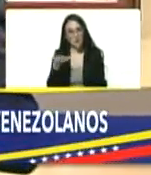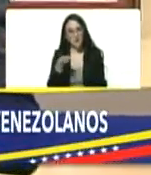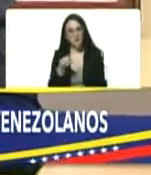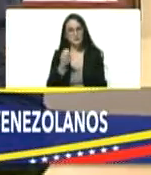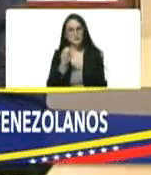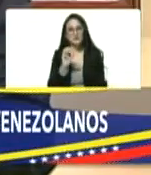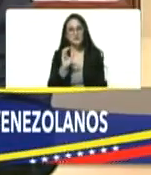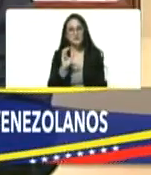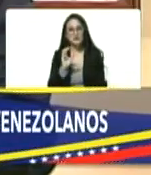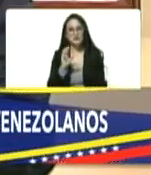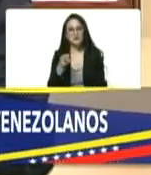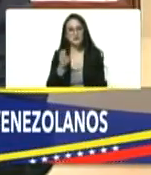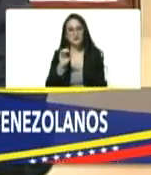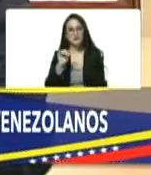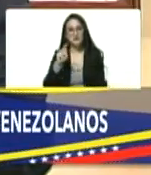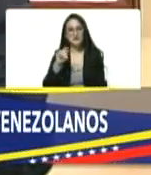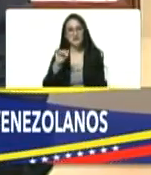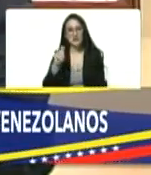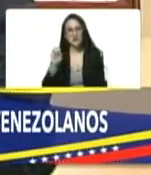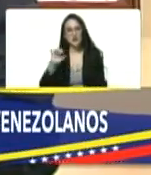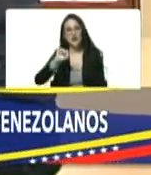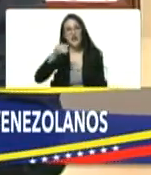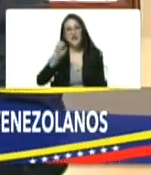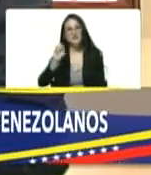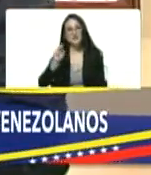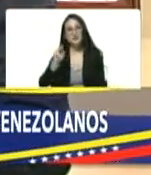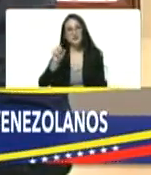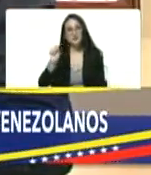Sanoja, Jesús Hernando Sanoja.